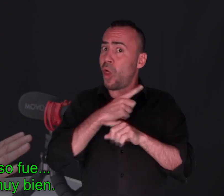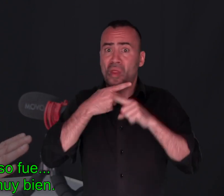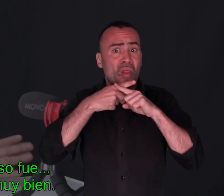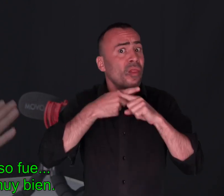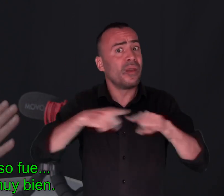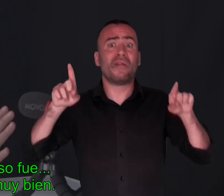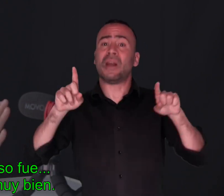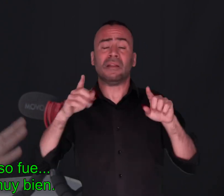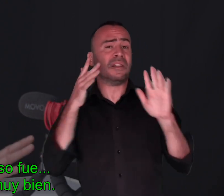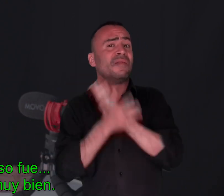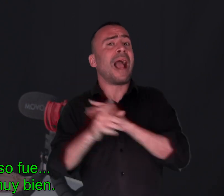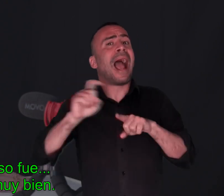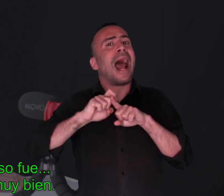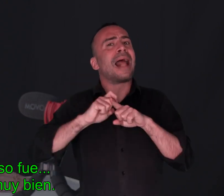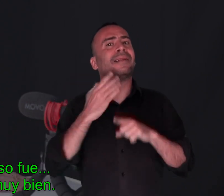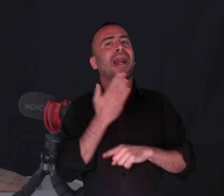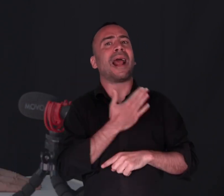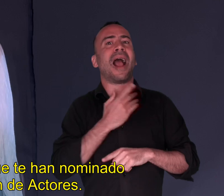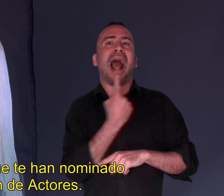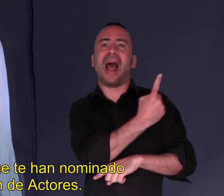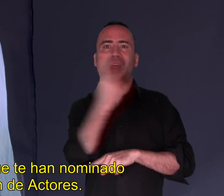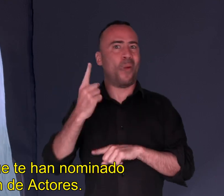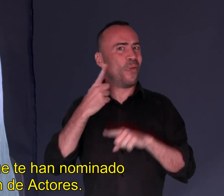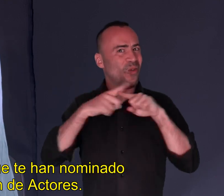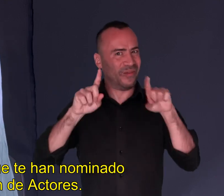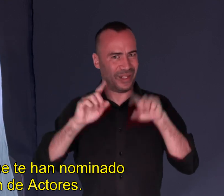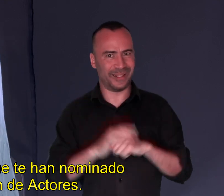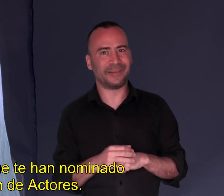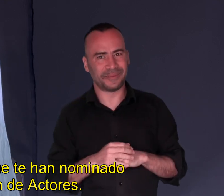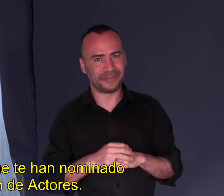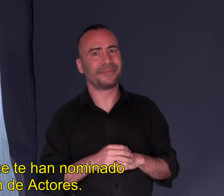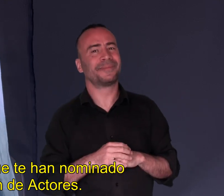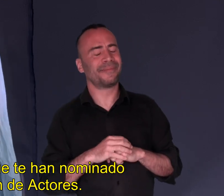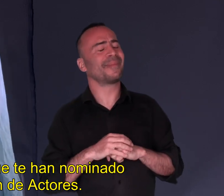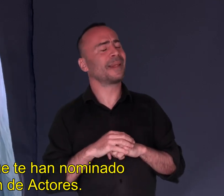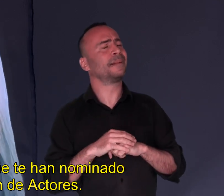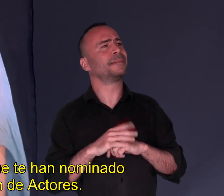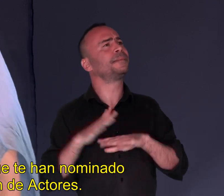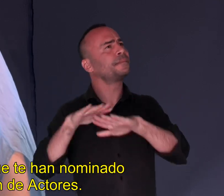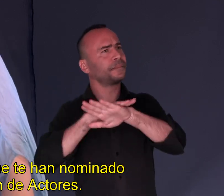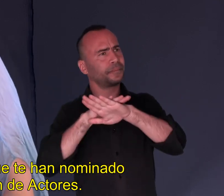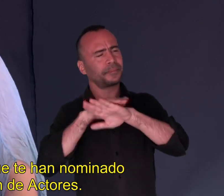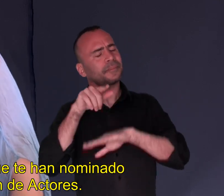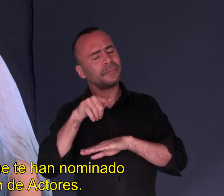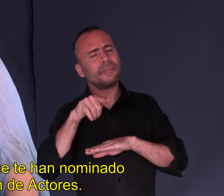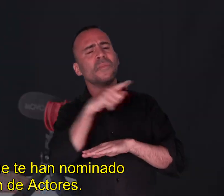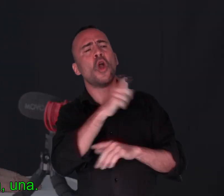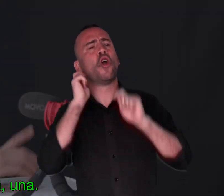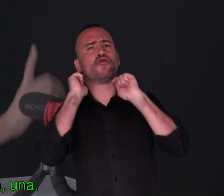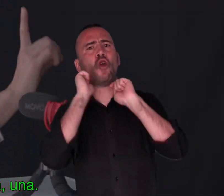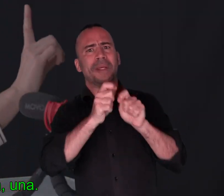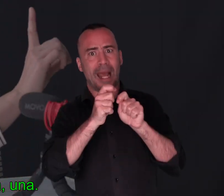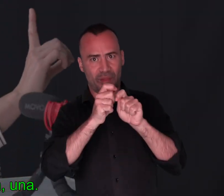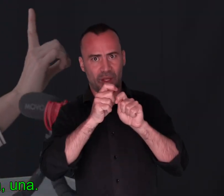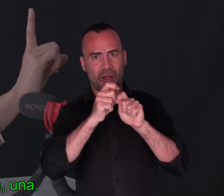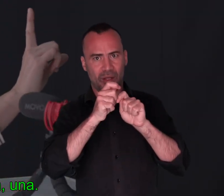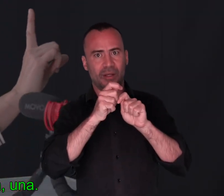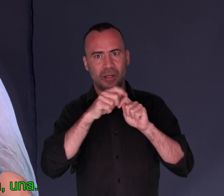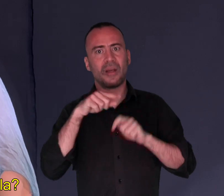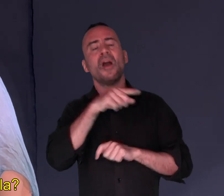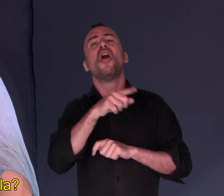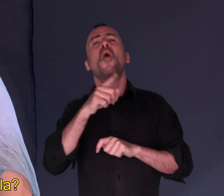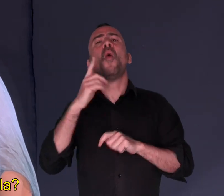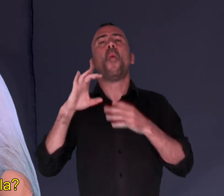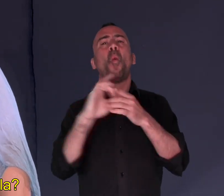fue vamos que muy bien Bueno y cómo se lleva que te ha nominado tres veces la un de actores no no una una